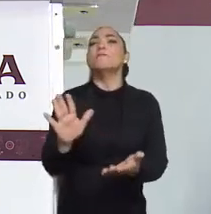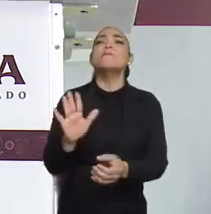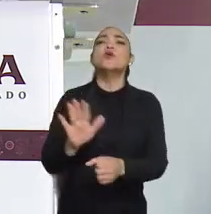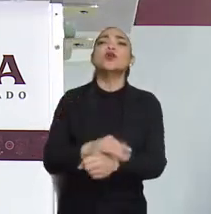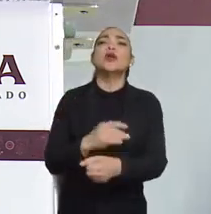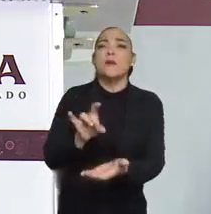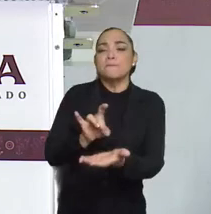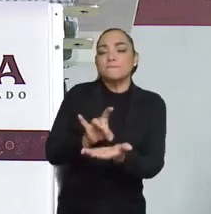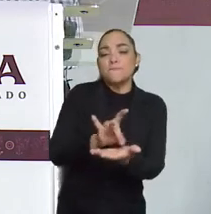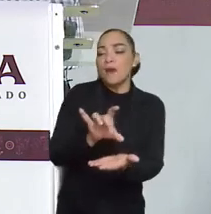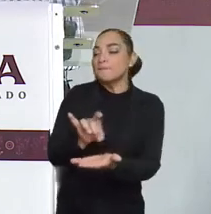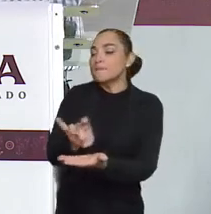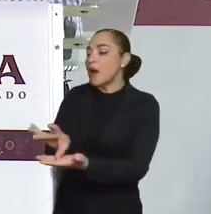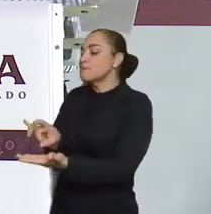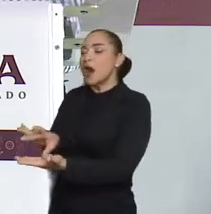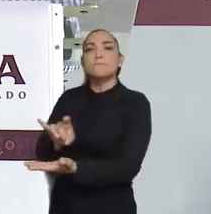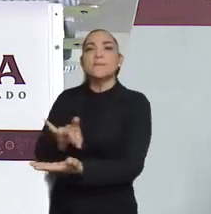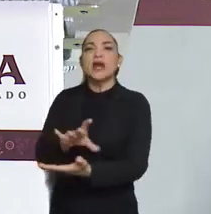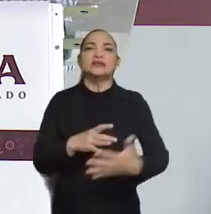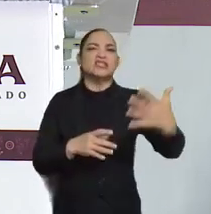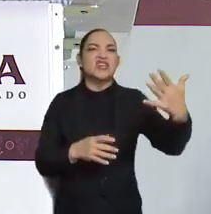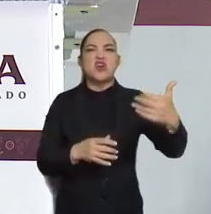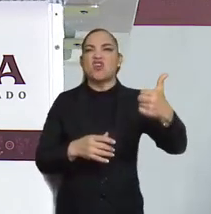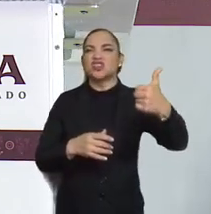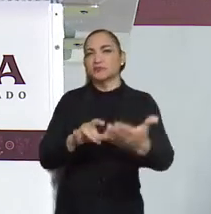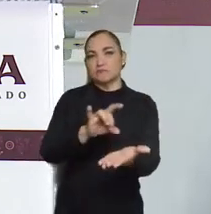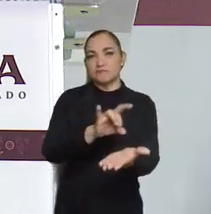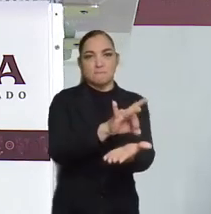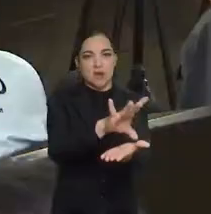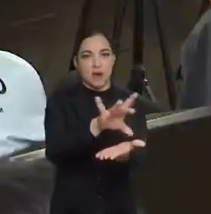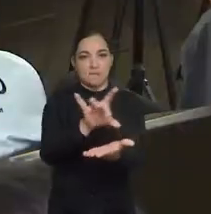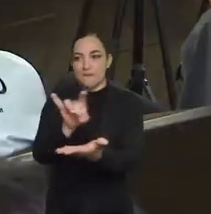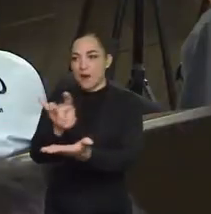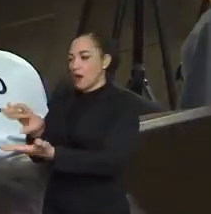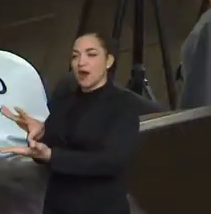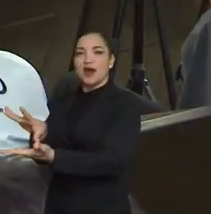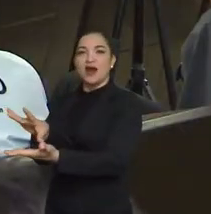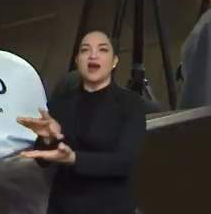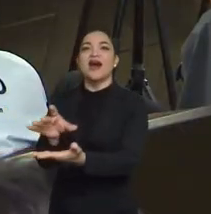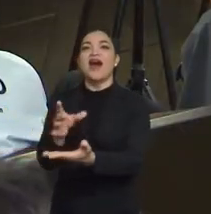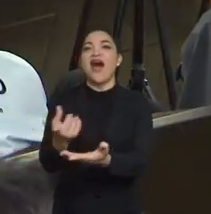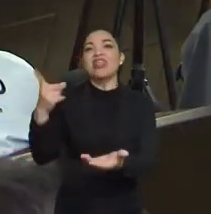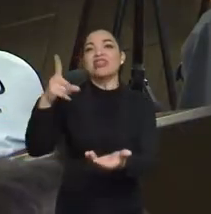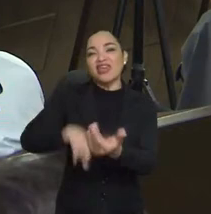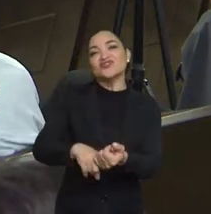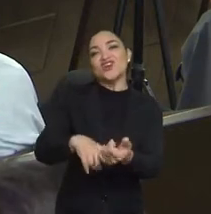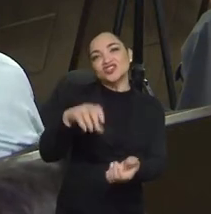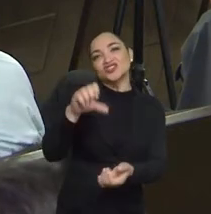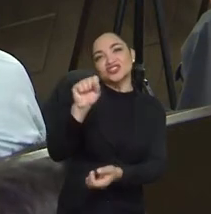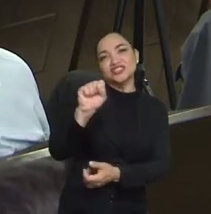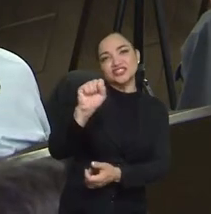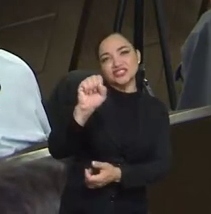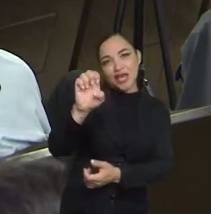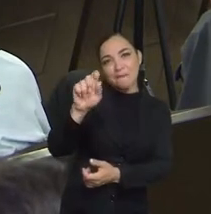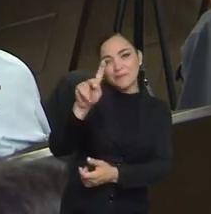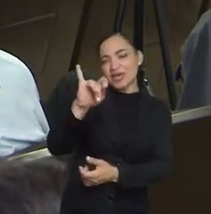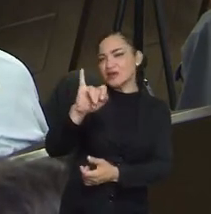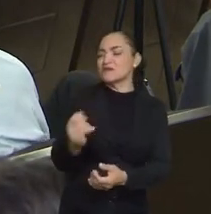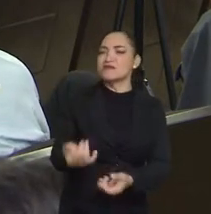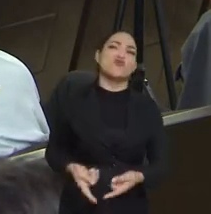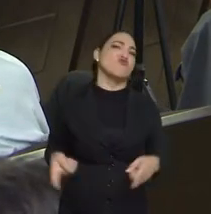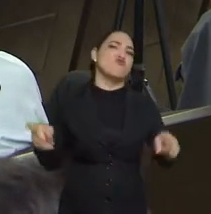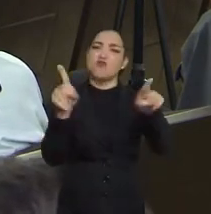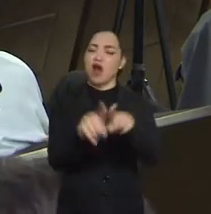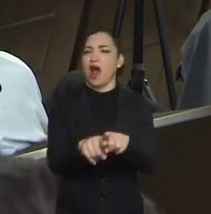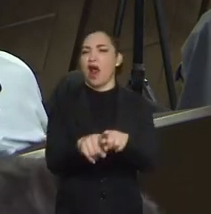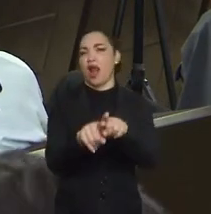5 o 6 trabajadores funcionarios de la CEPIC? Exactamente por lo mismo, porque hacen la